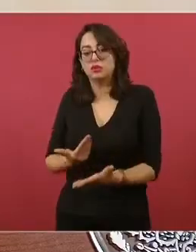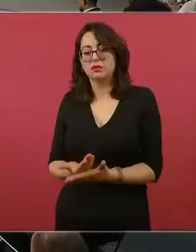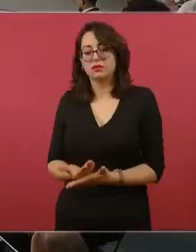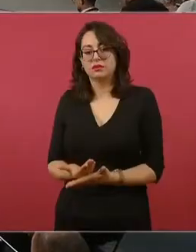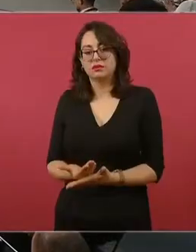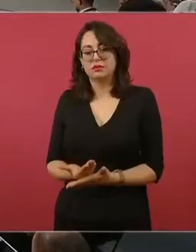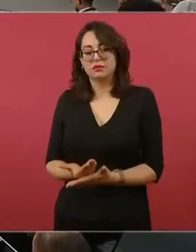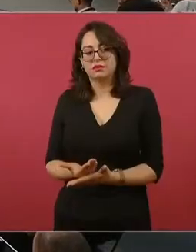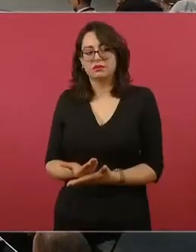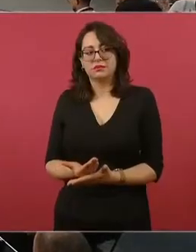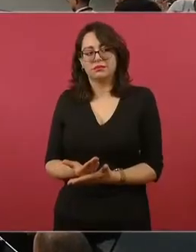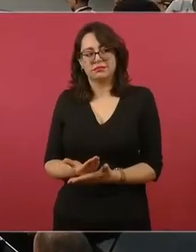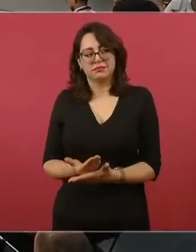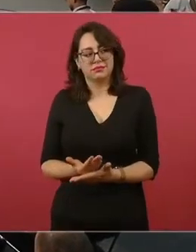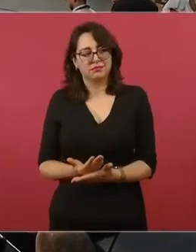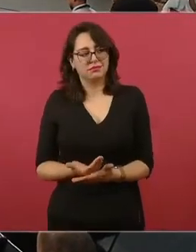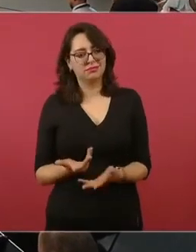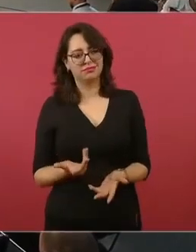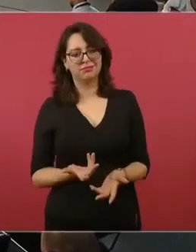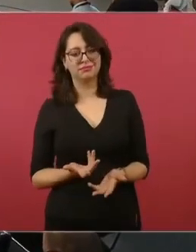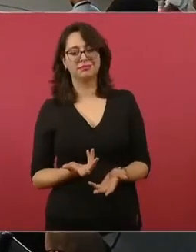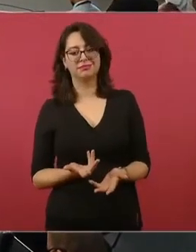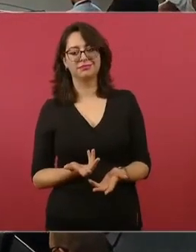Entonces, pues todo eso